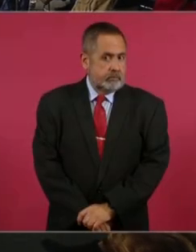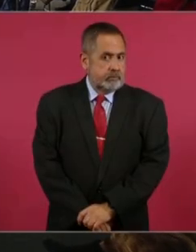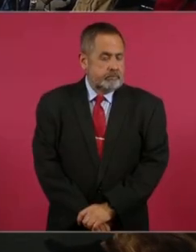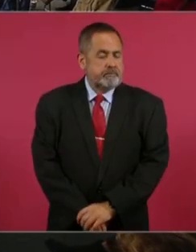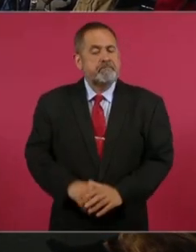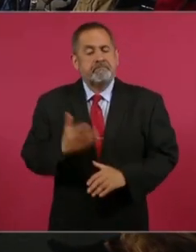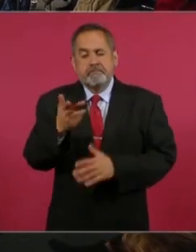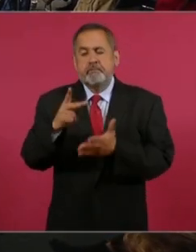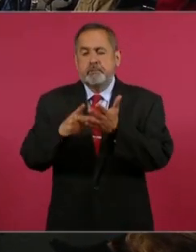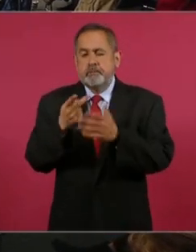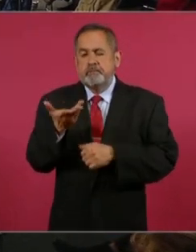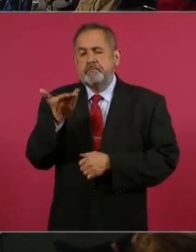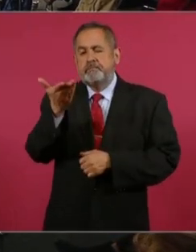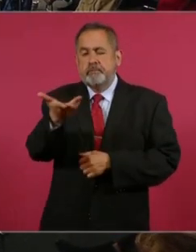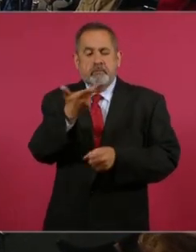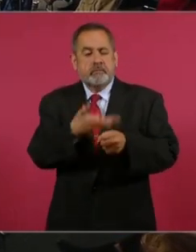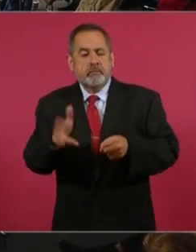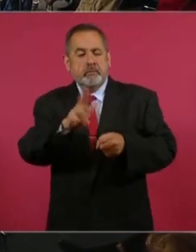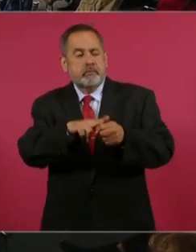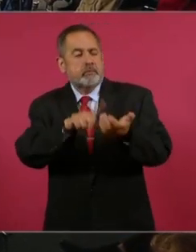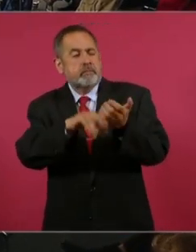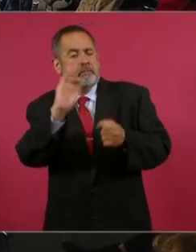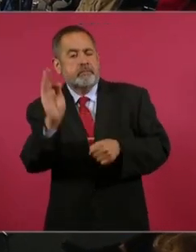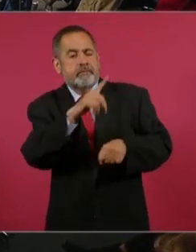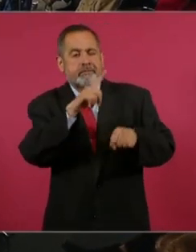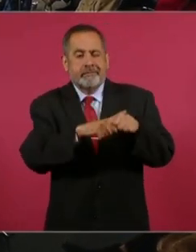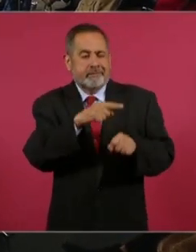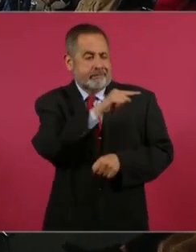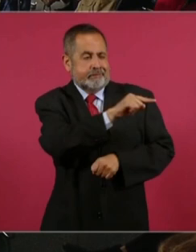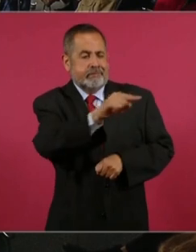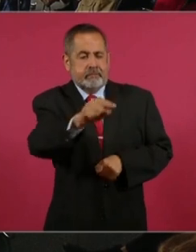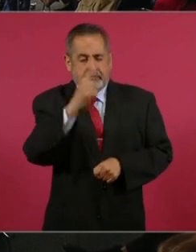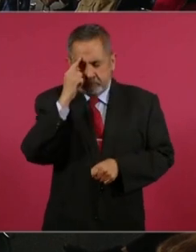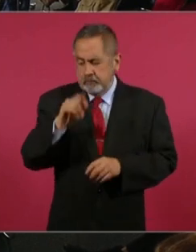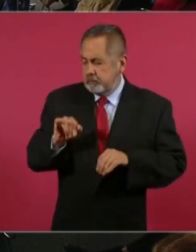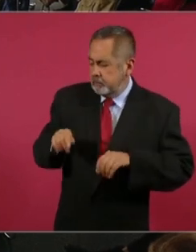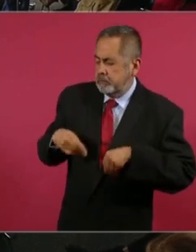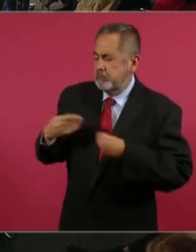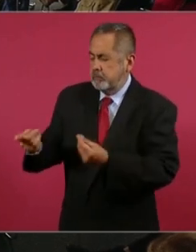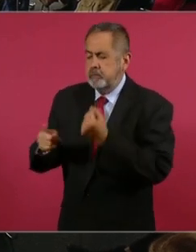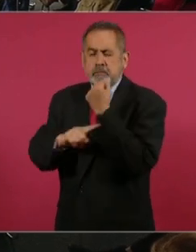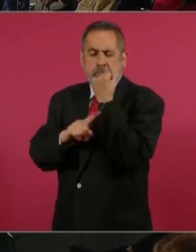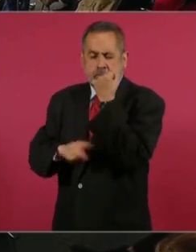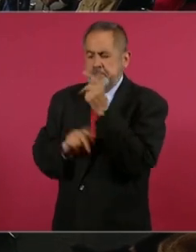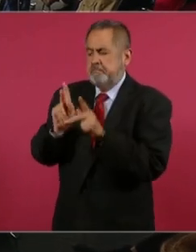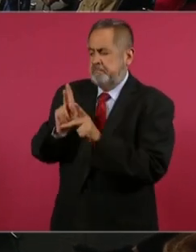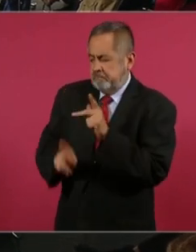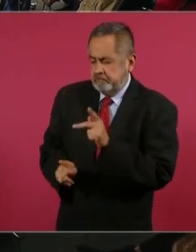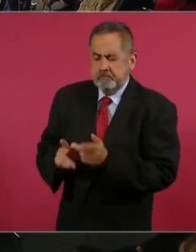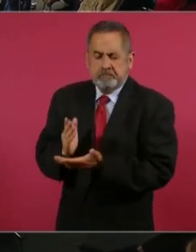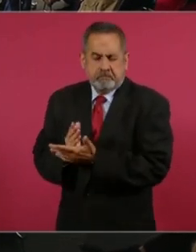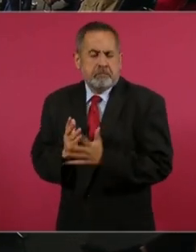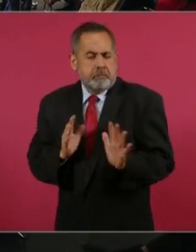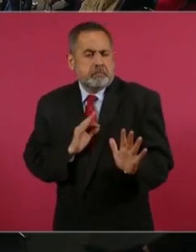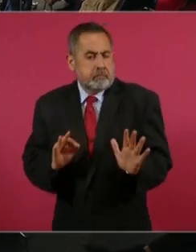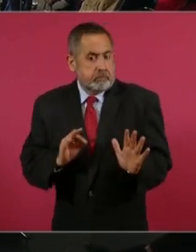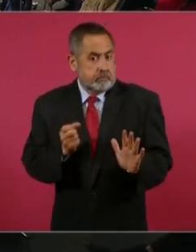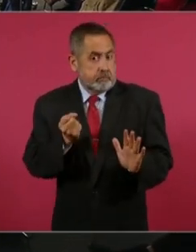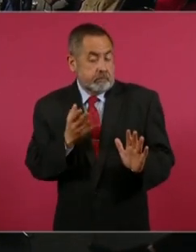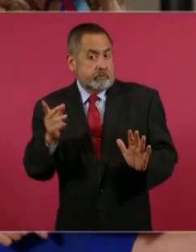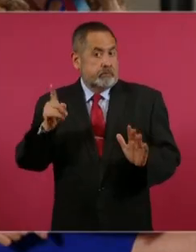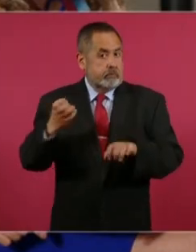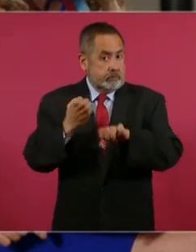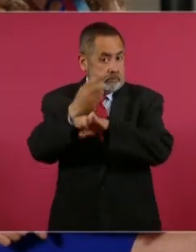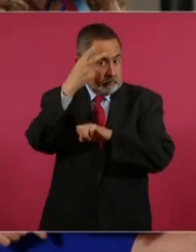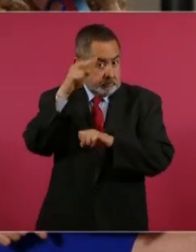que ofrecen el servicio de interrupción del embarazo, puesto que es un problema grave de salud pública en el Estado